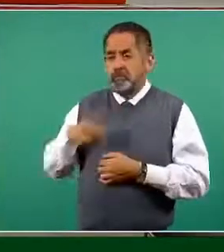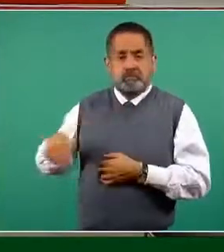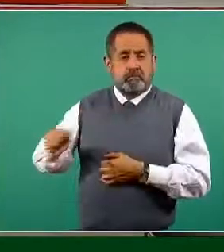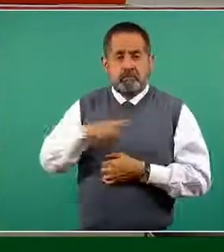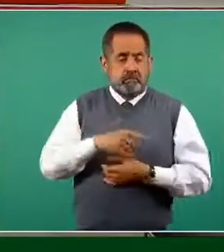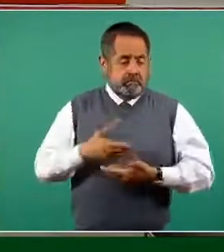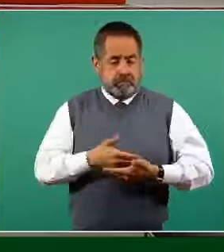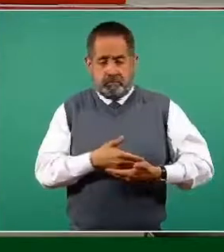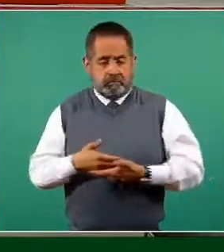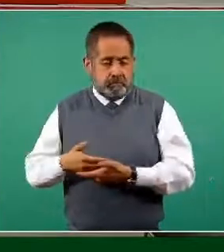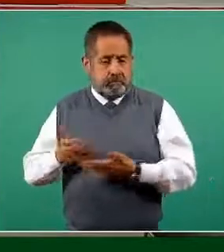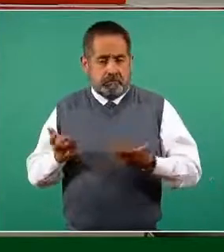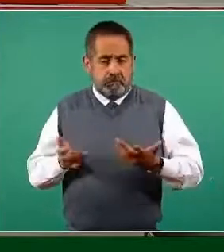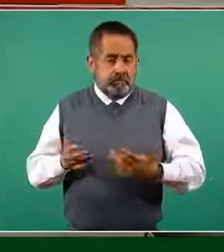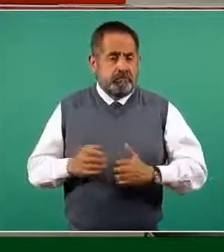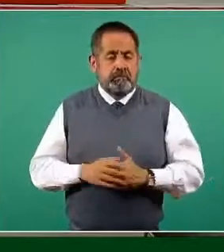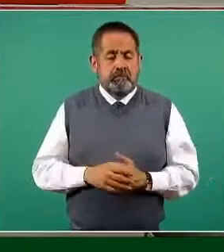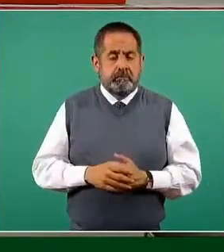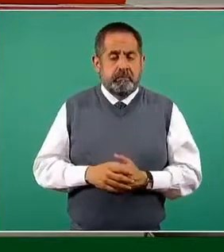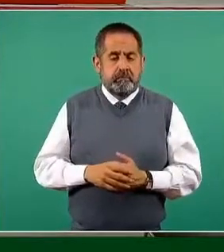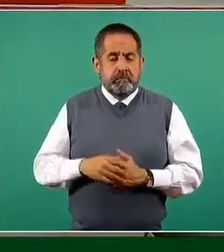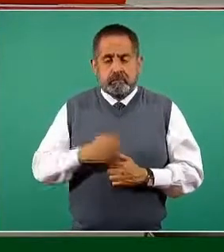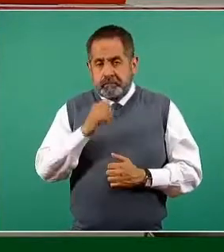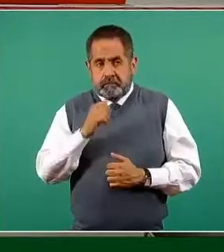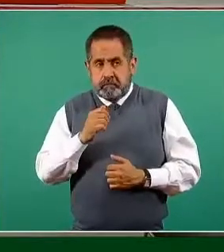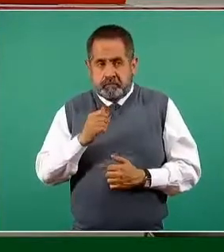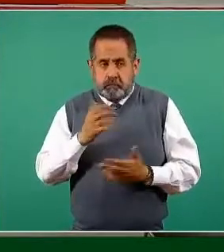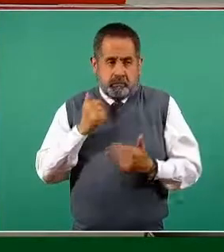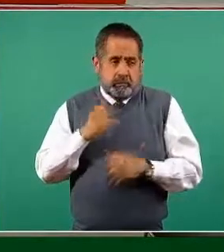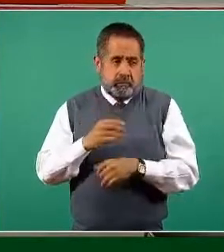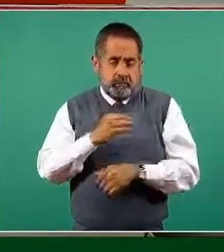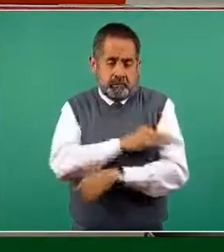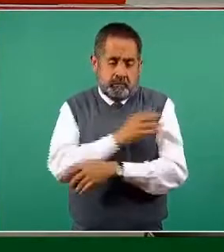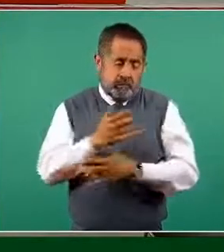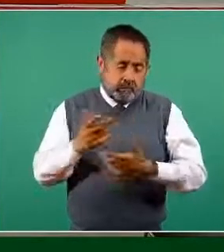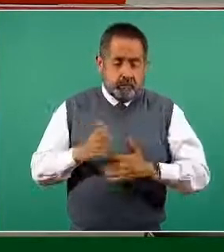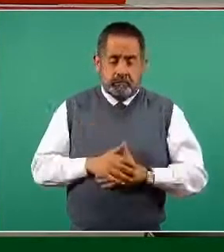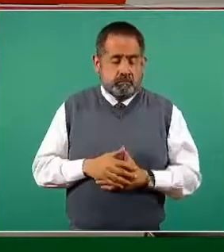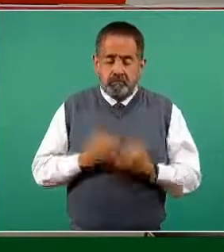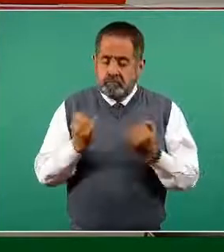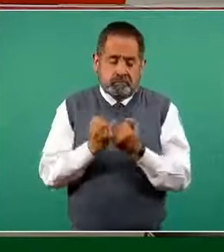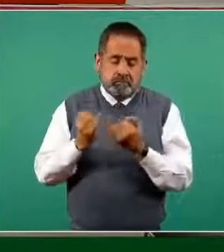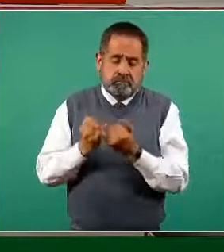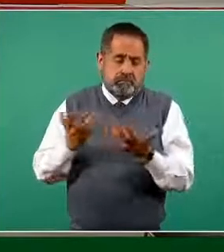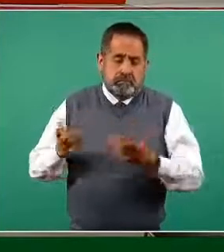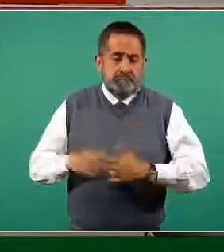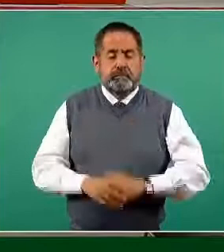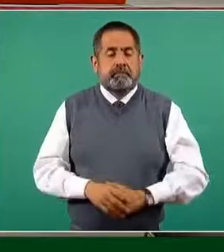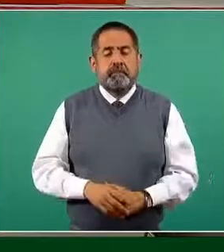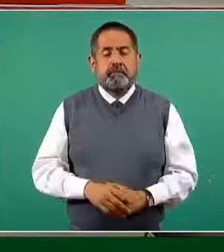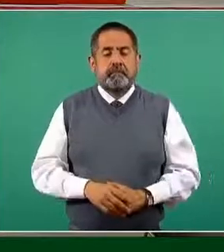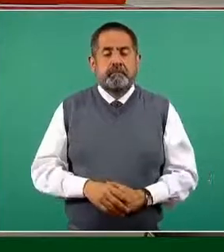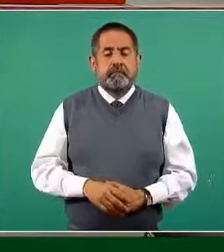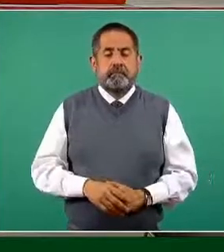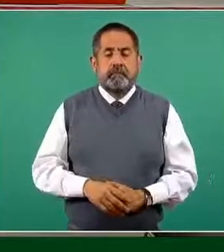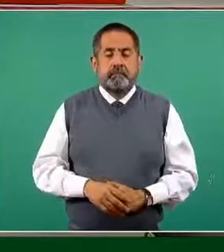edad no vacunada, en donde la mamá no fue vacunada.